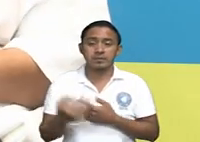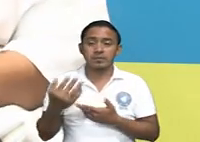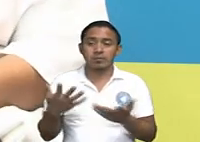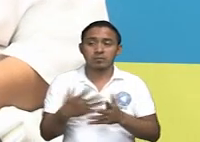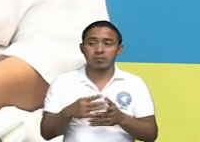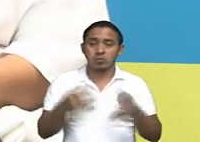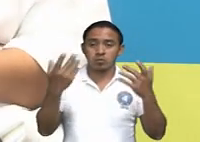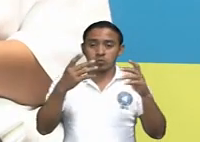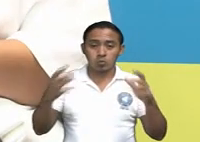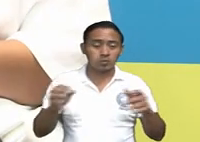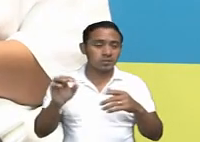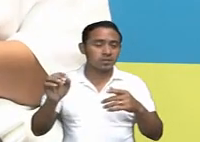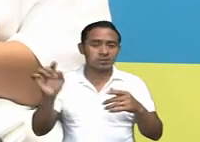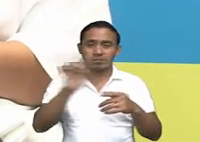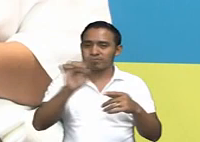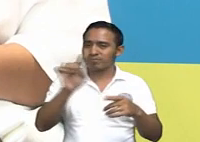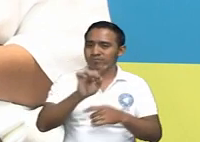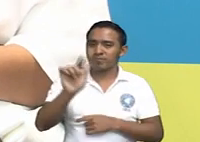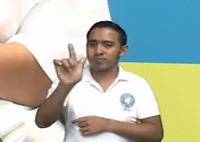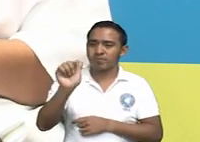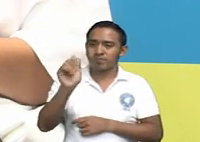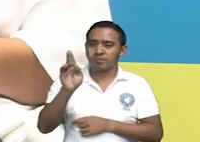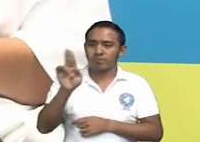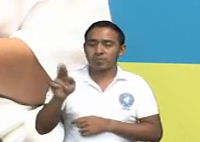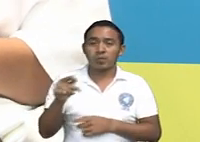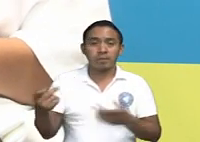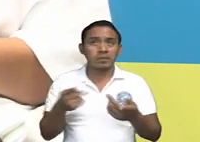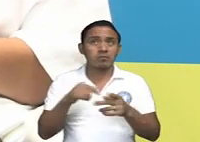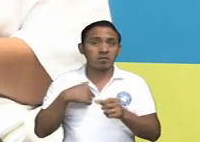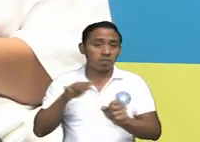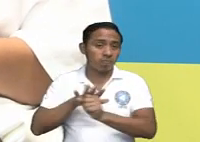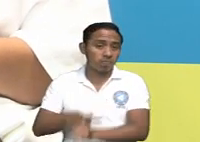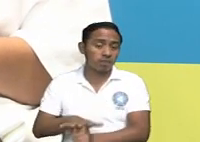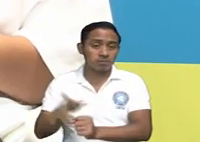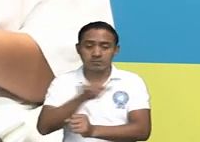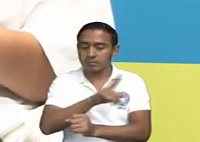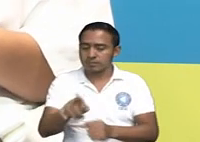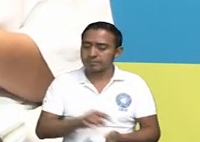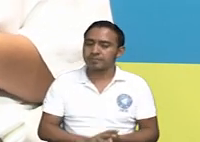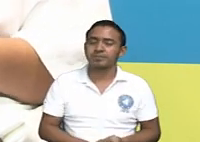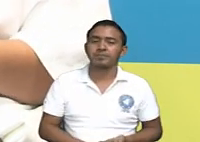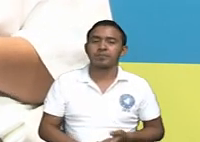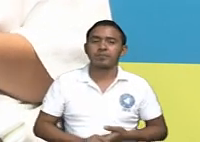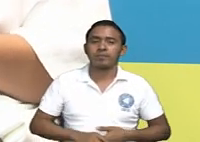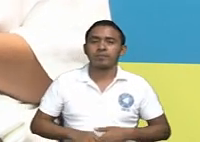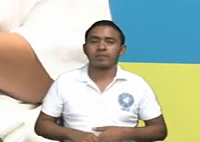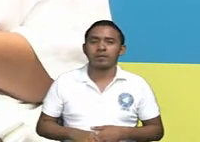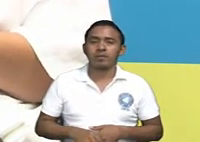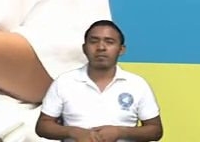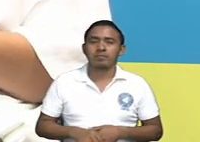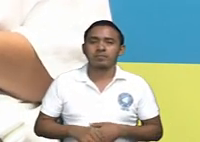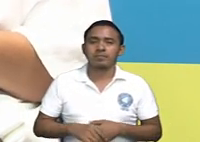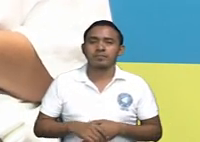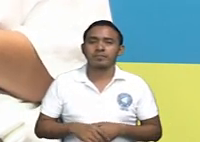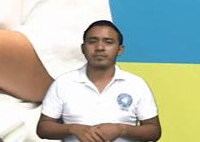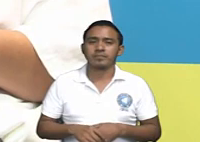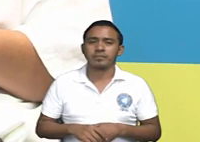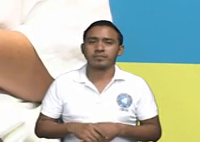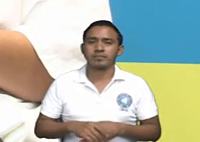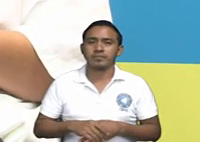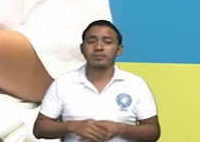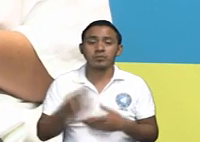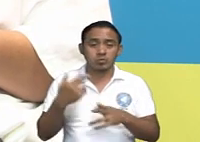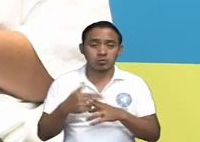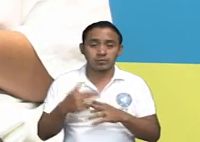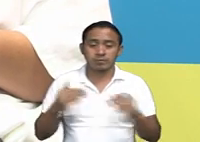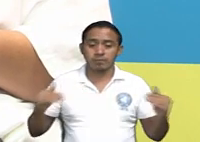quitar los estereotipos para no discriminar a las personas también. Ahí tenemos que entrarle duro con todo lo que es la